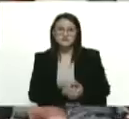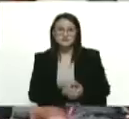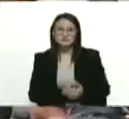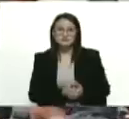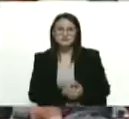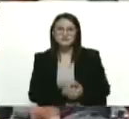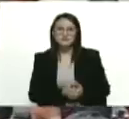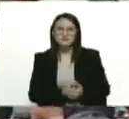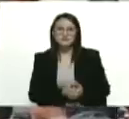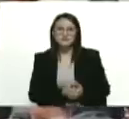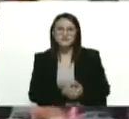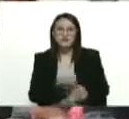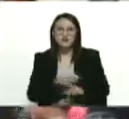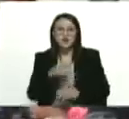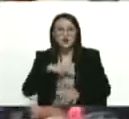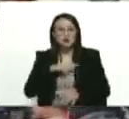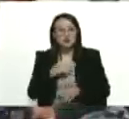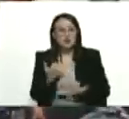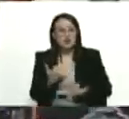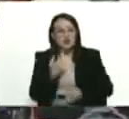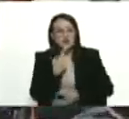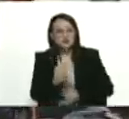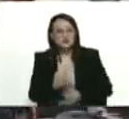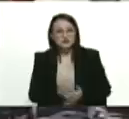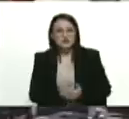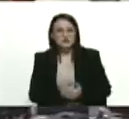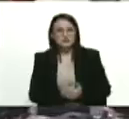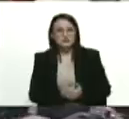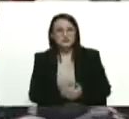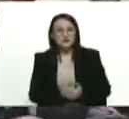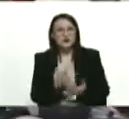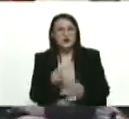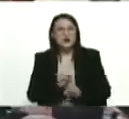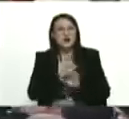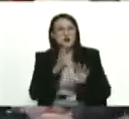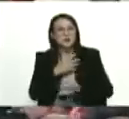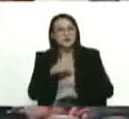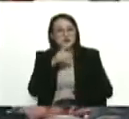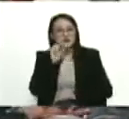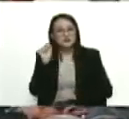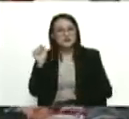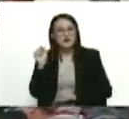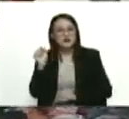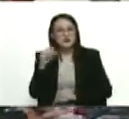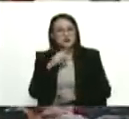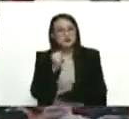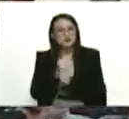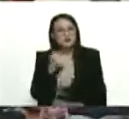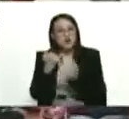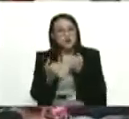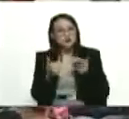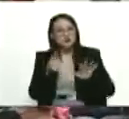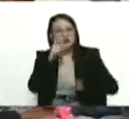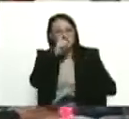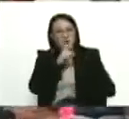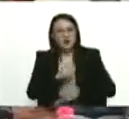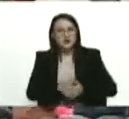Porque cuando aquí nosotros decimos... Y queda claro que el presidente Nicolás Maduro en su gestión, en sus últimos